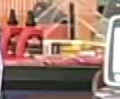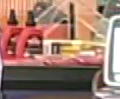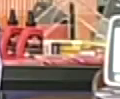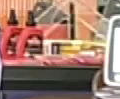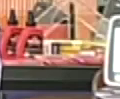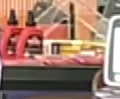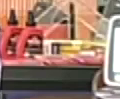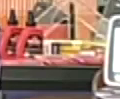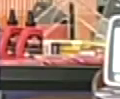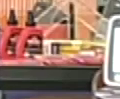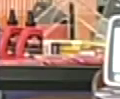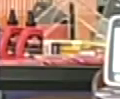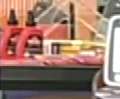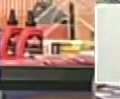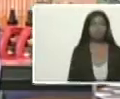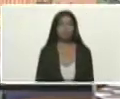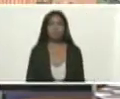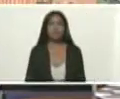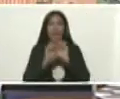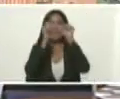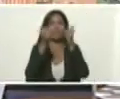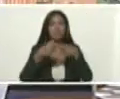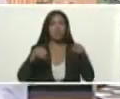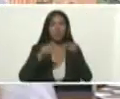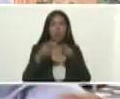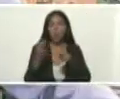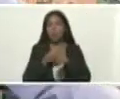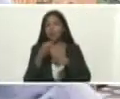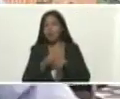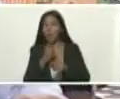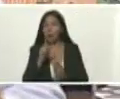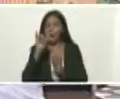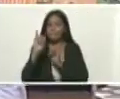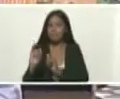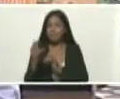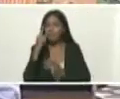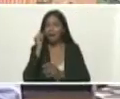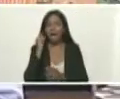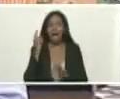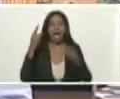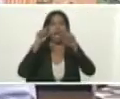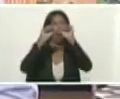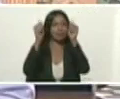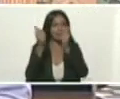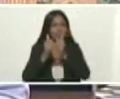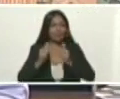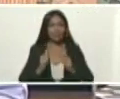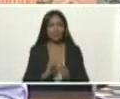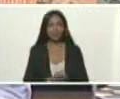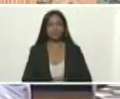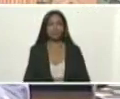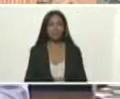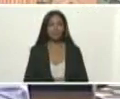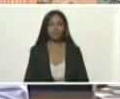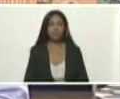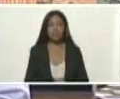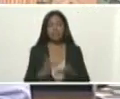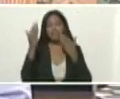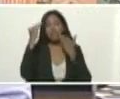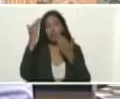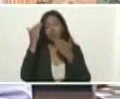Una artista esta gobernadora, Yelixe Santaella. Una artista, vale. Un